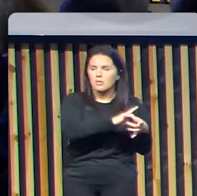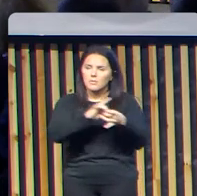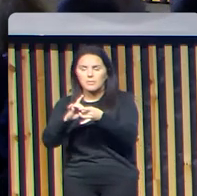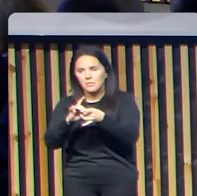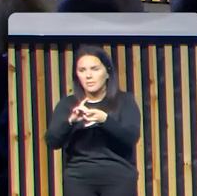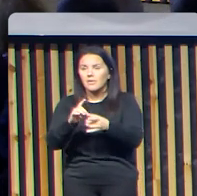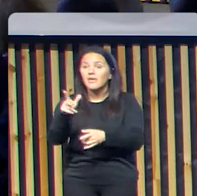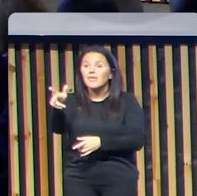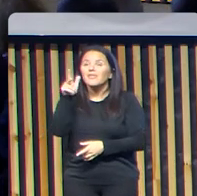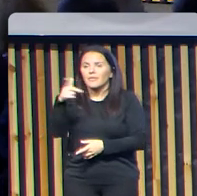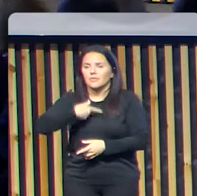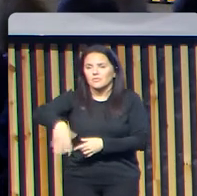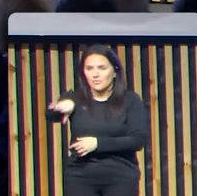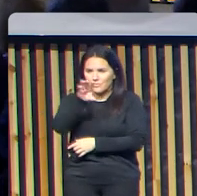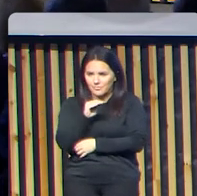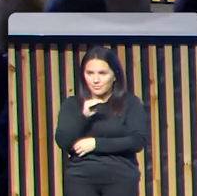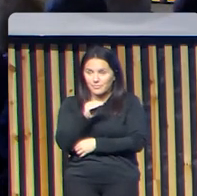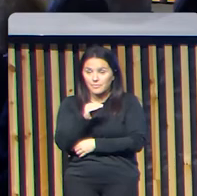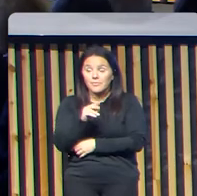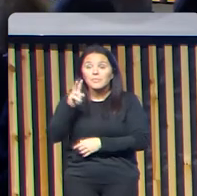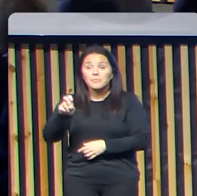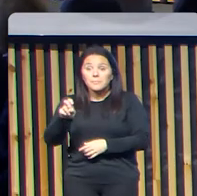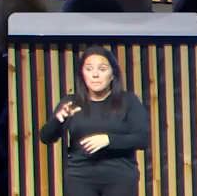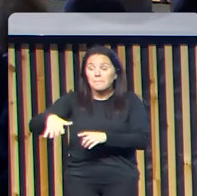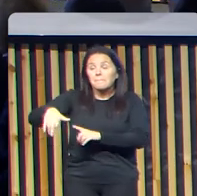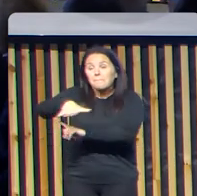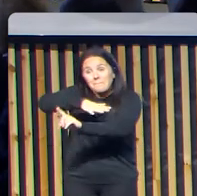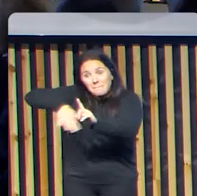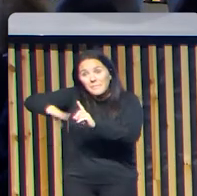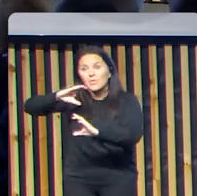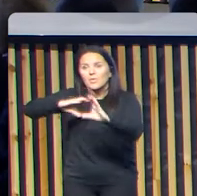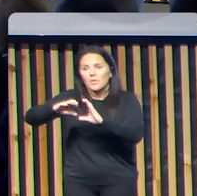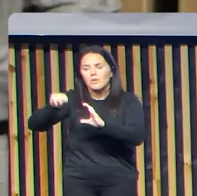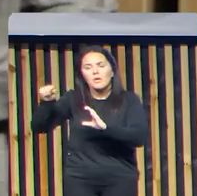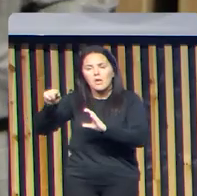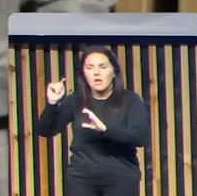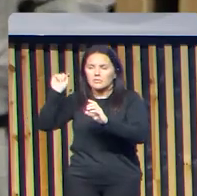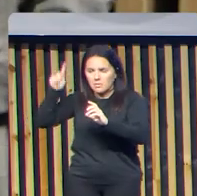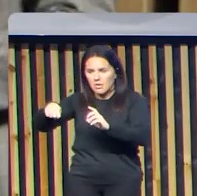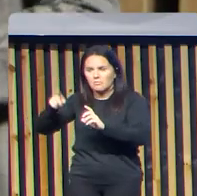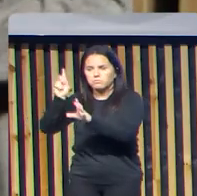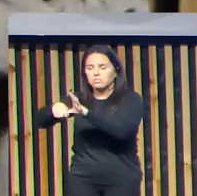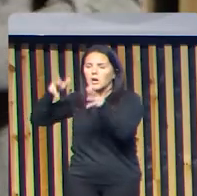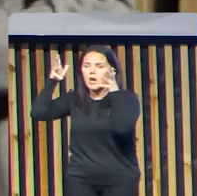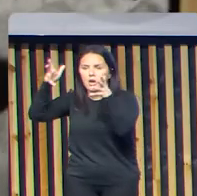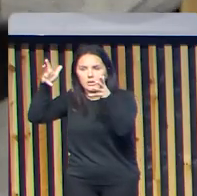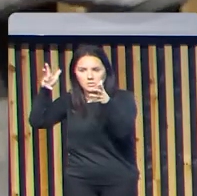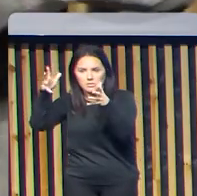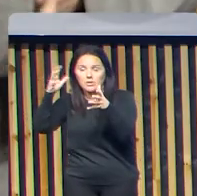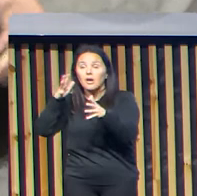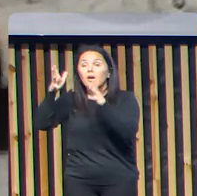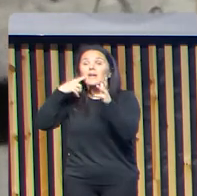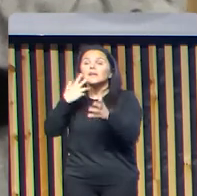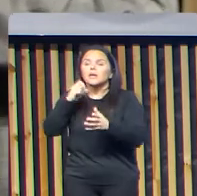la del derecho a entender y en el campo de la comunicación pues ha hecho un asesoramiento bueno esto asesoramiento